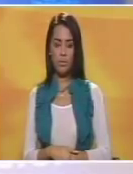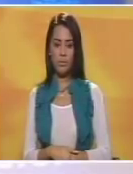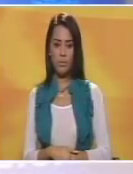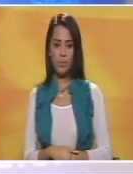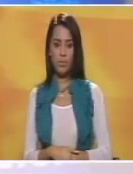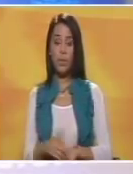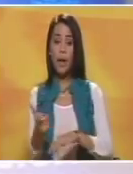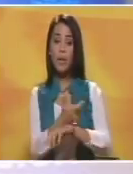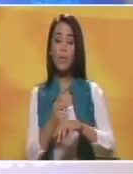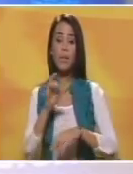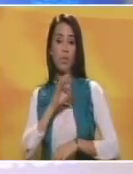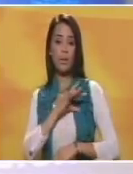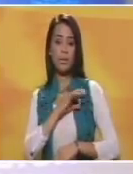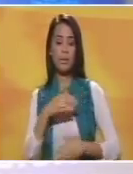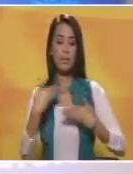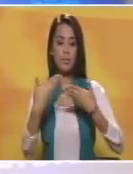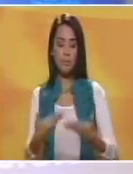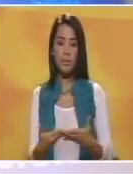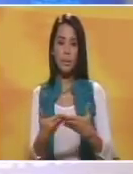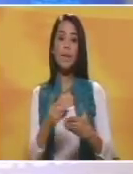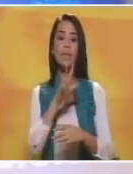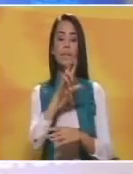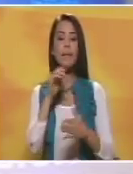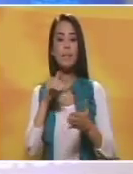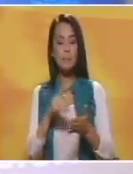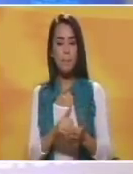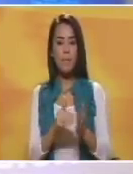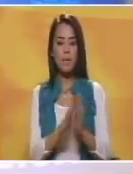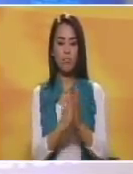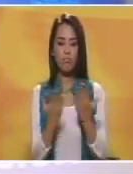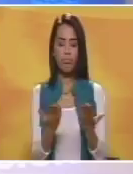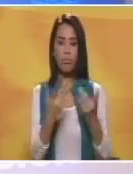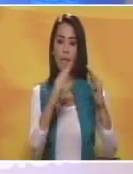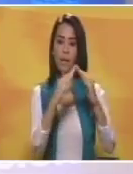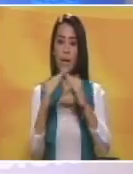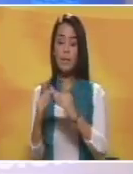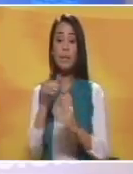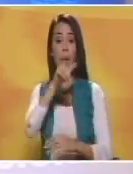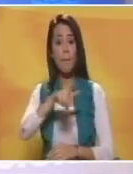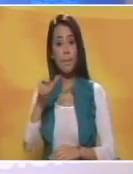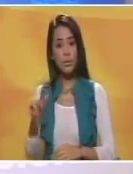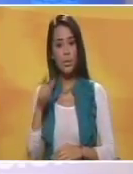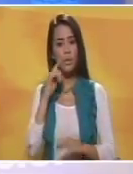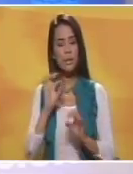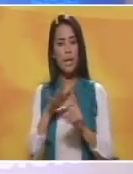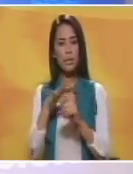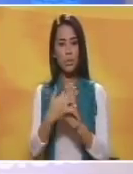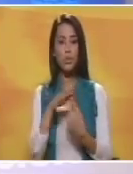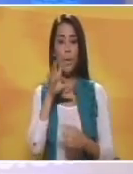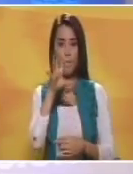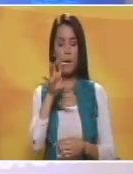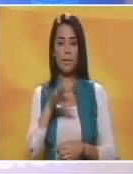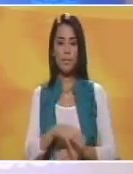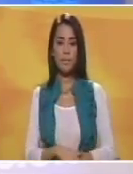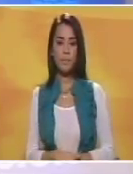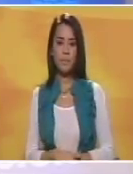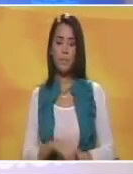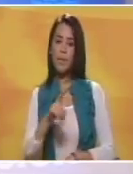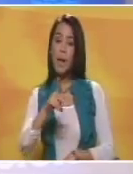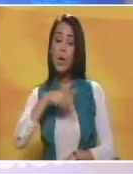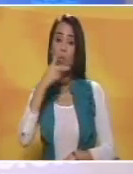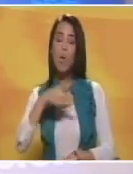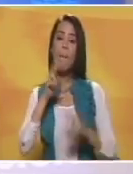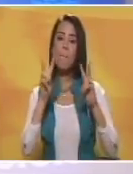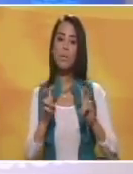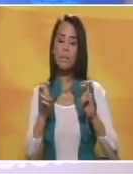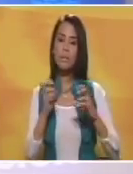El gobierno de Chile entregó 3.000 visados de residencia a inmigrantes que regularizaron su situación en el país en el marco de la nueva política